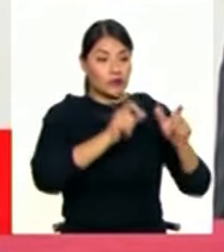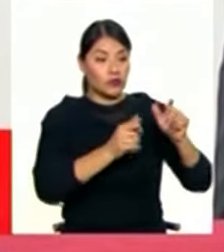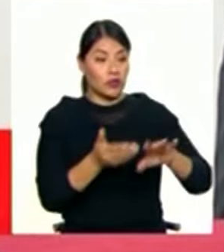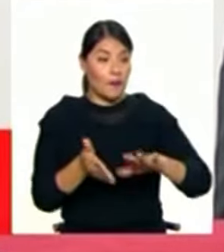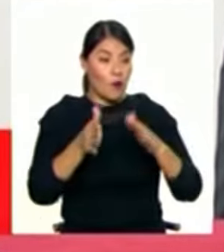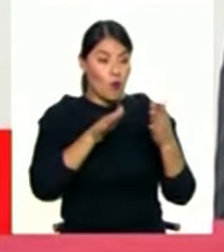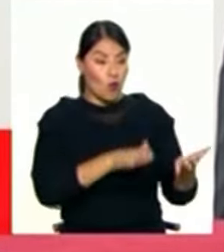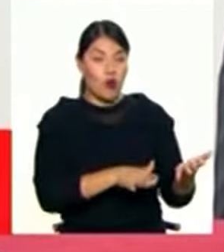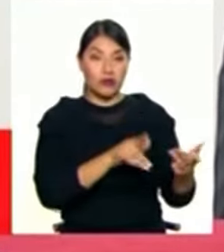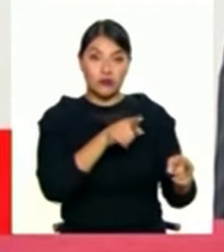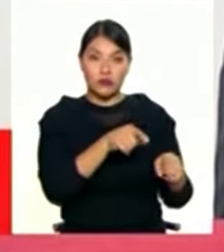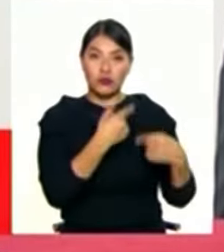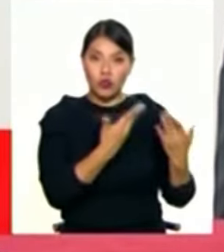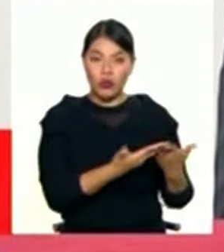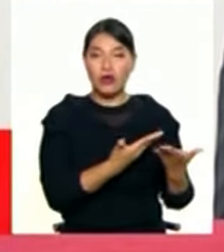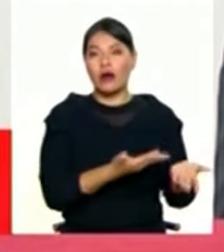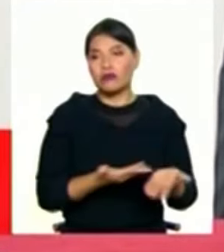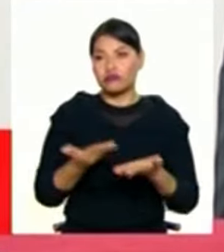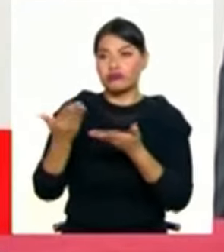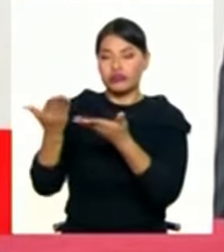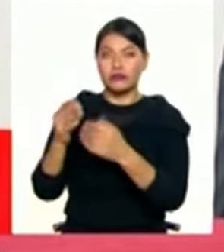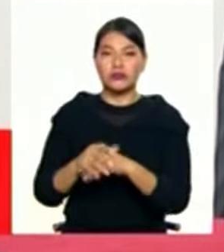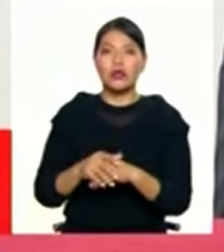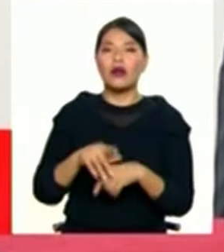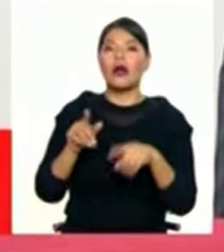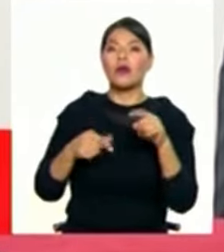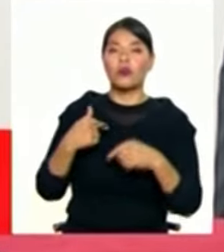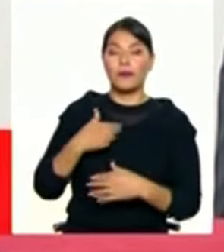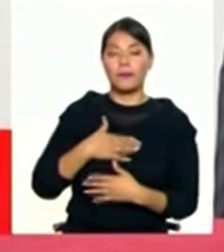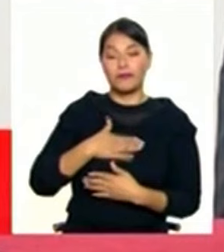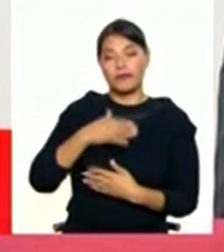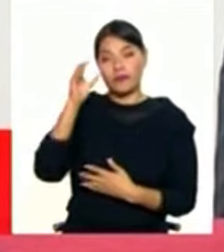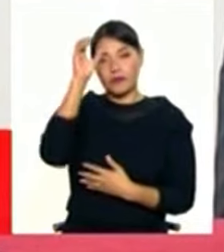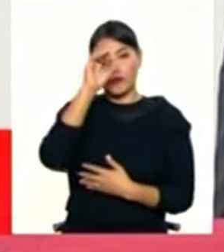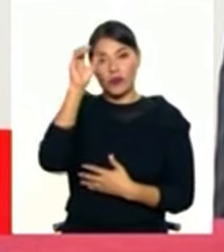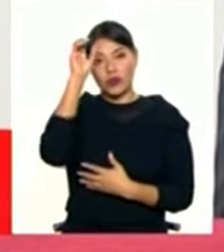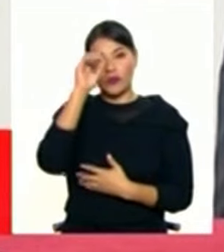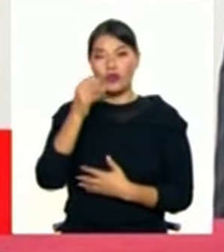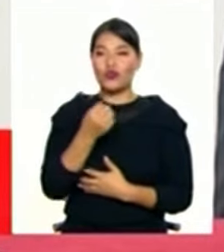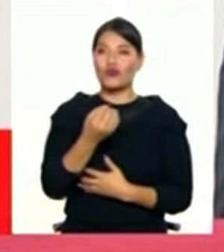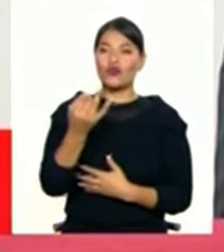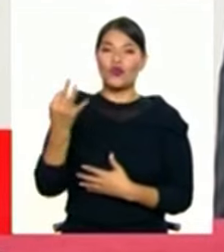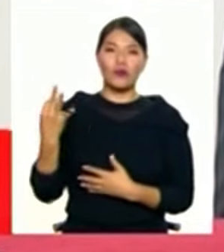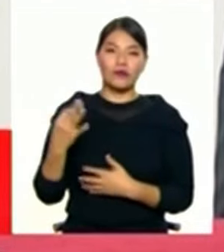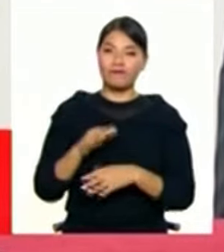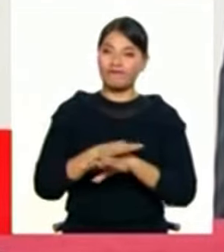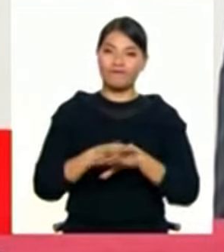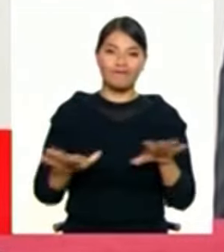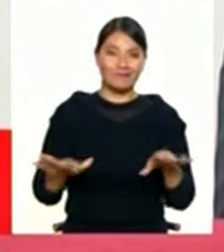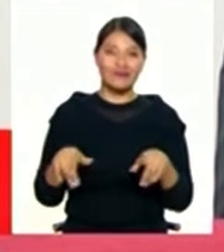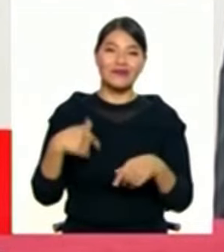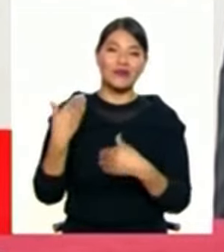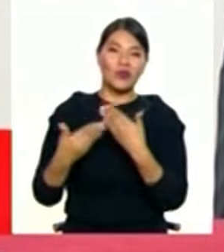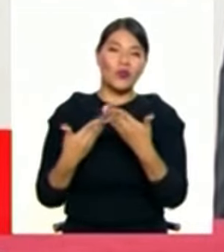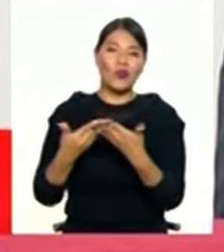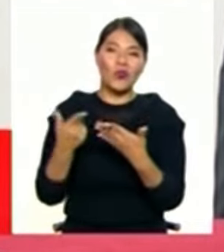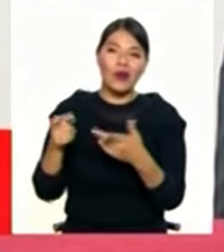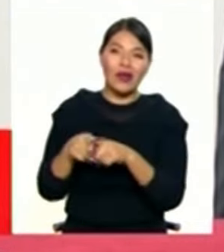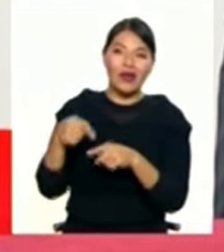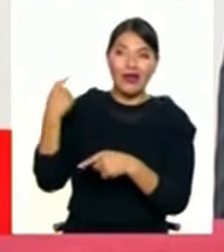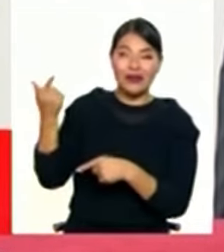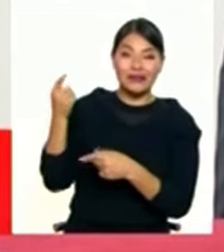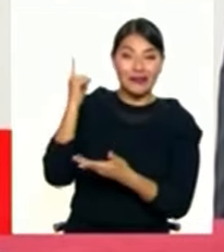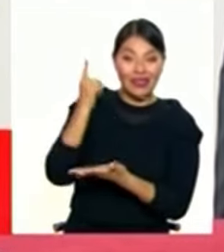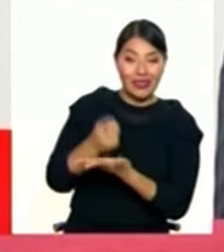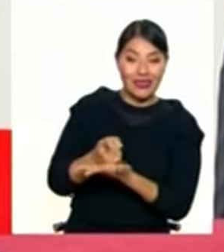no se ha presentado y en consecuencia, en opinión del que habla, esto descarta de plano la posibilidad de que